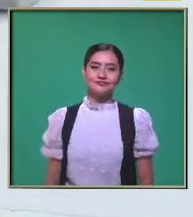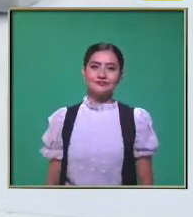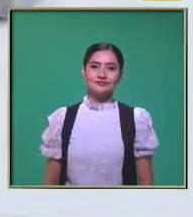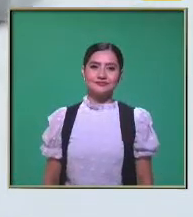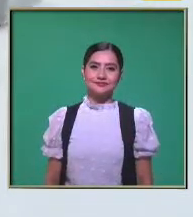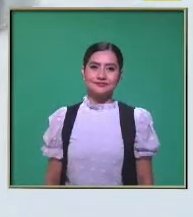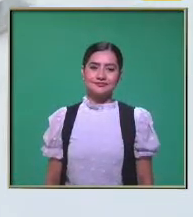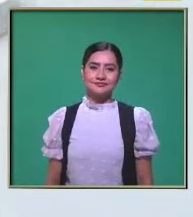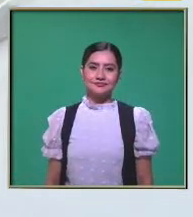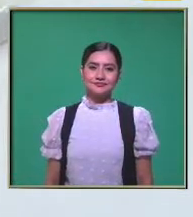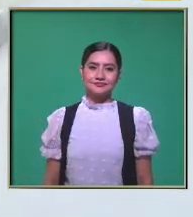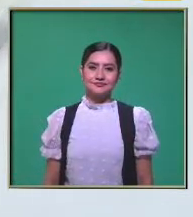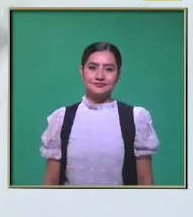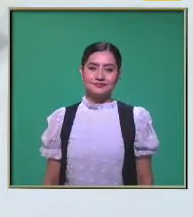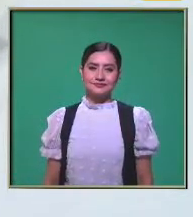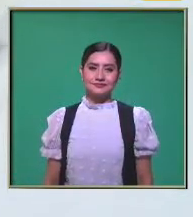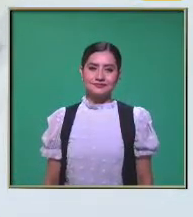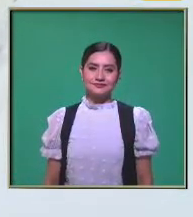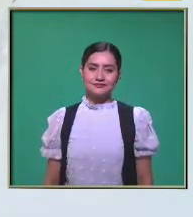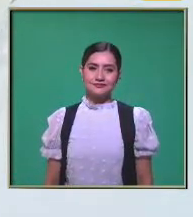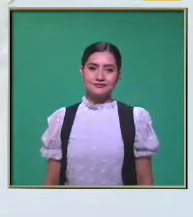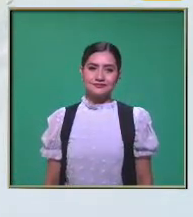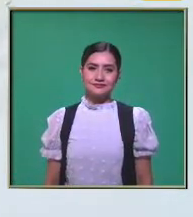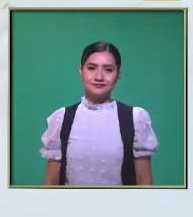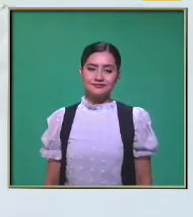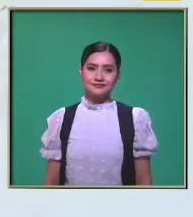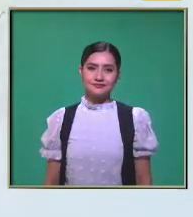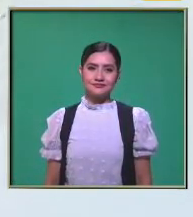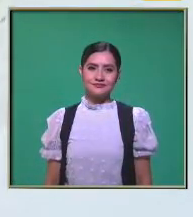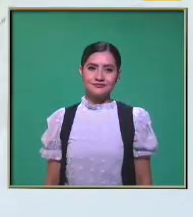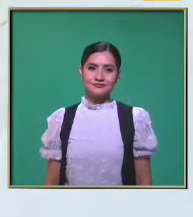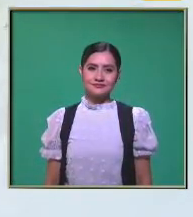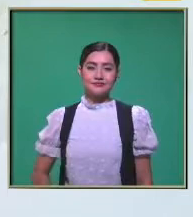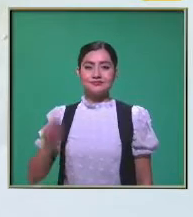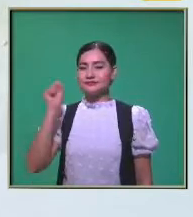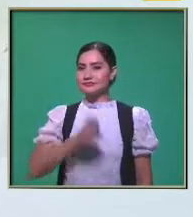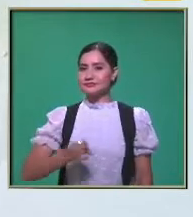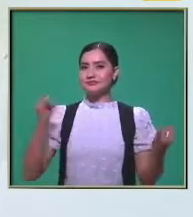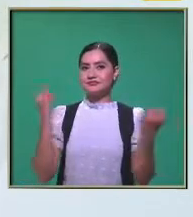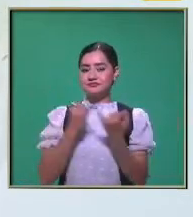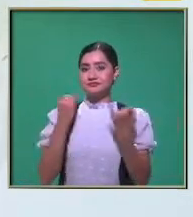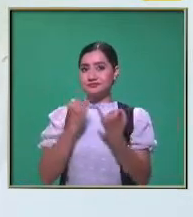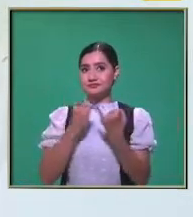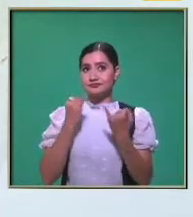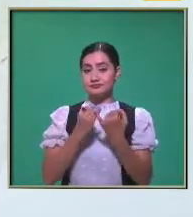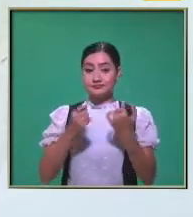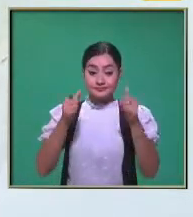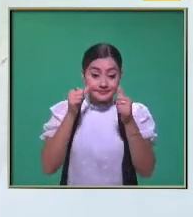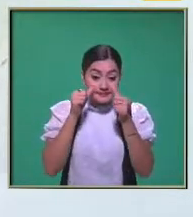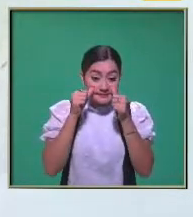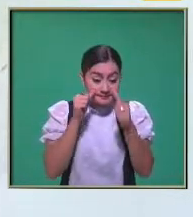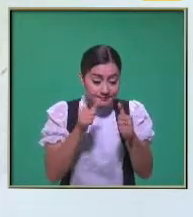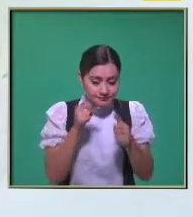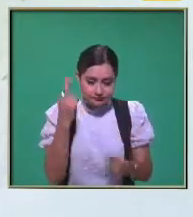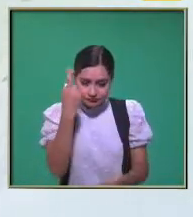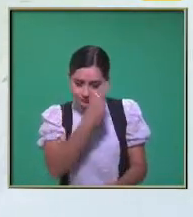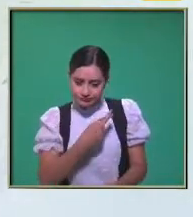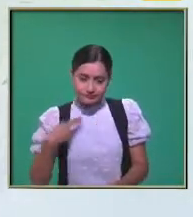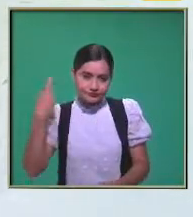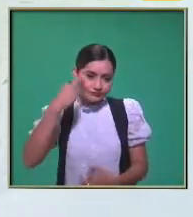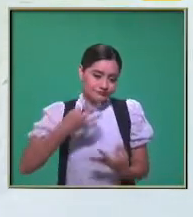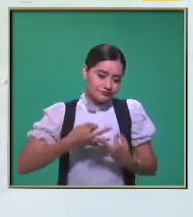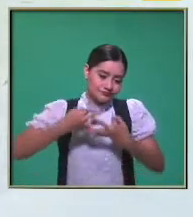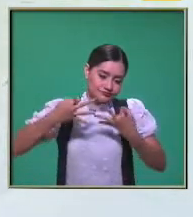está. Y también en este tipo de juegos, pues está bien presente la observación. Es primordial también para